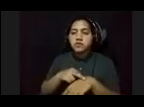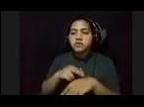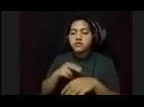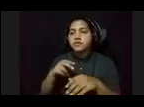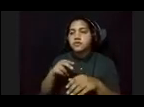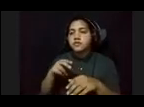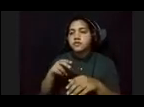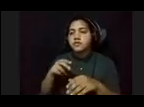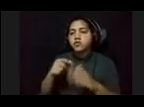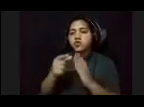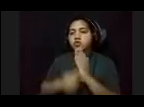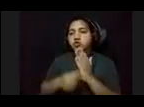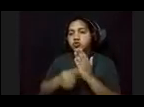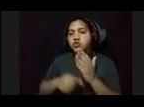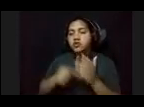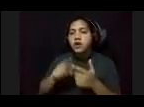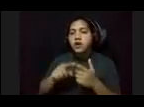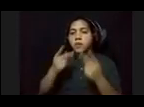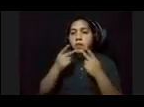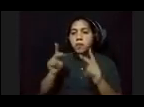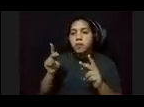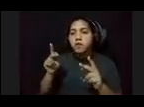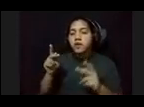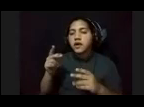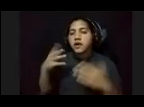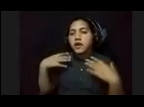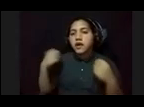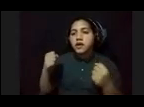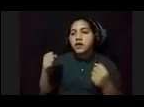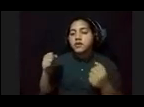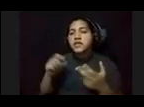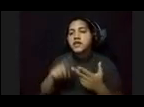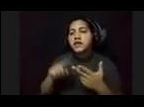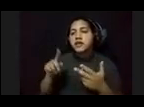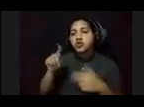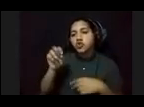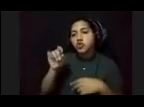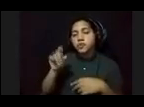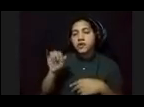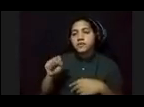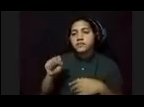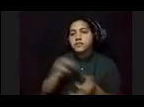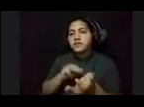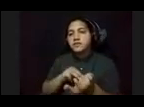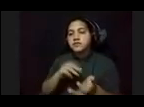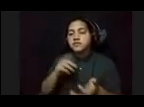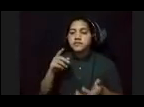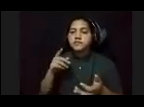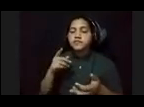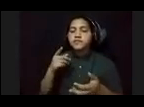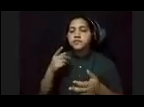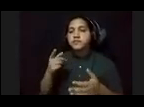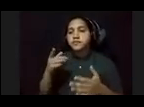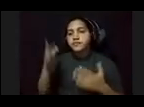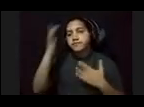Medicine, para el caso de San Juan, el contagio de la enfermedad se debía en parte al rápido crecimiento